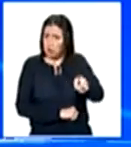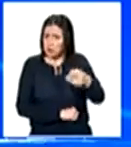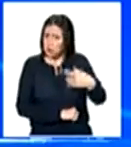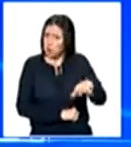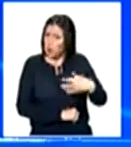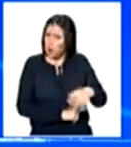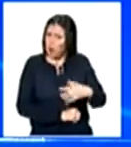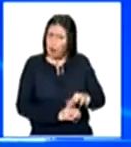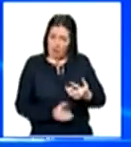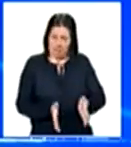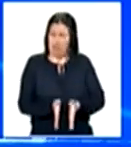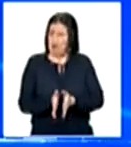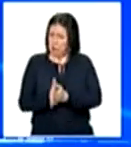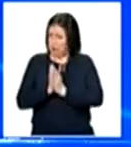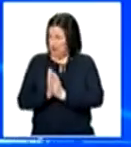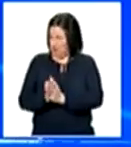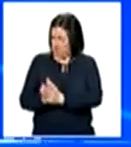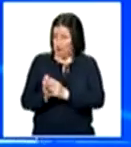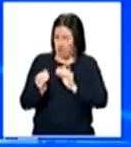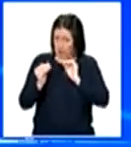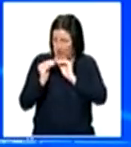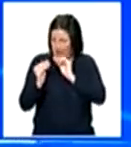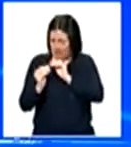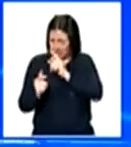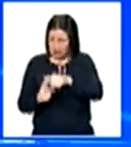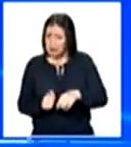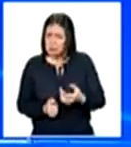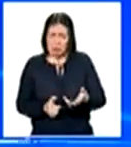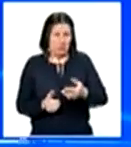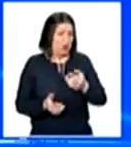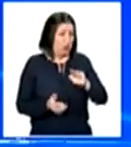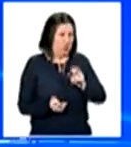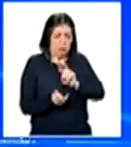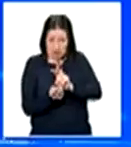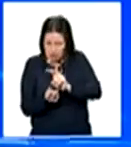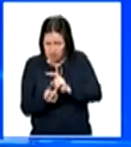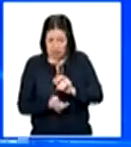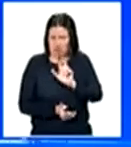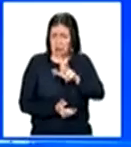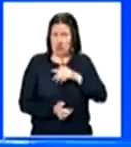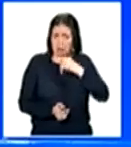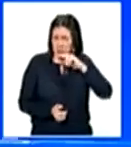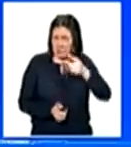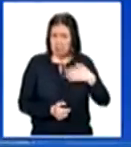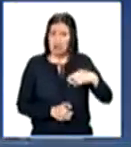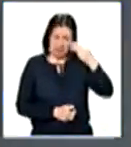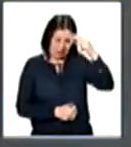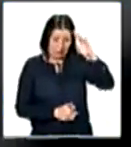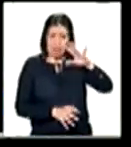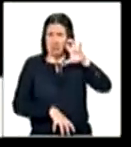exigen besos y favores sexuales a tres mujeres que acababan de detener. Este hecho sucedió en México.